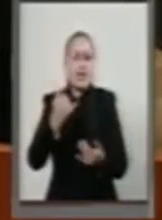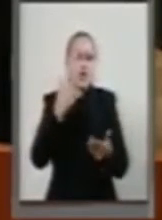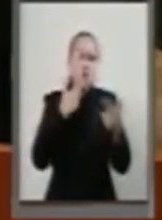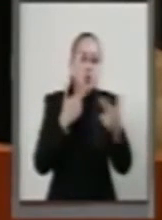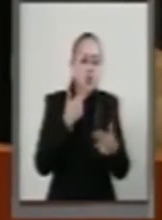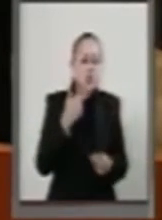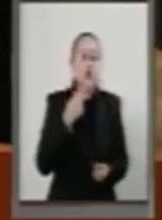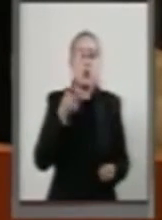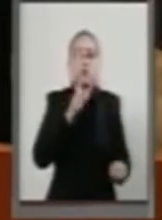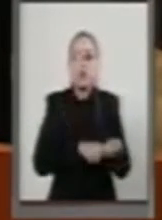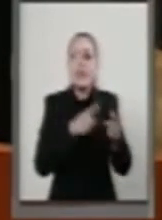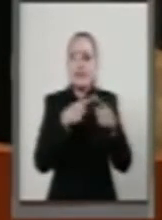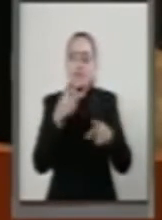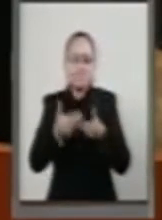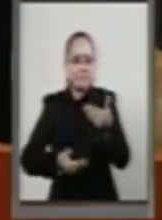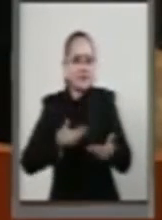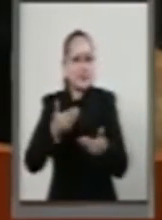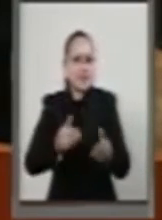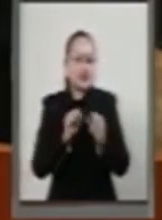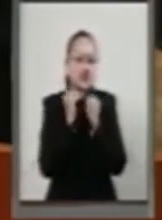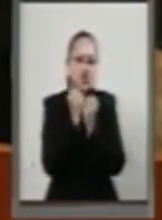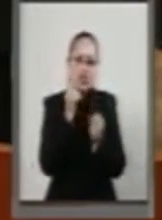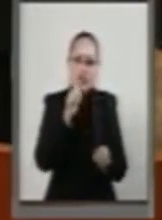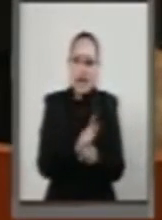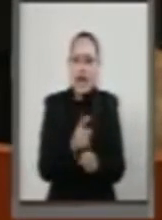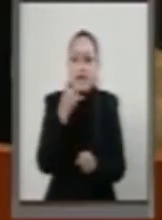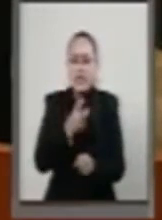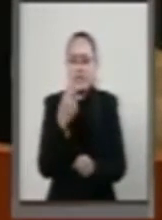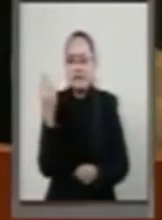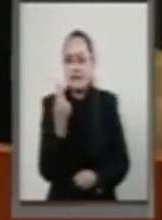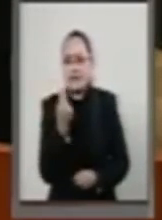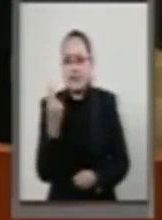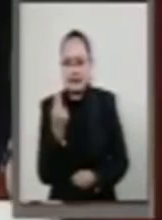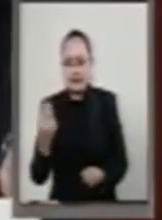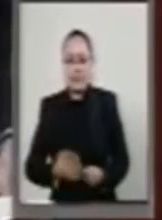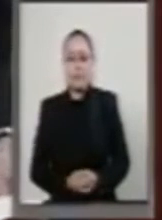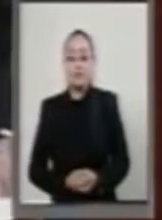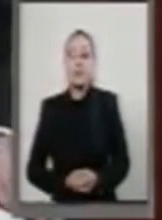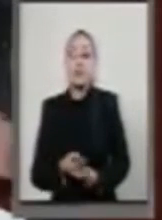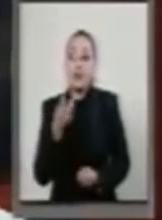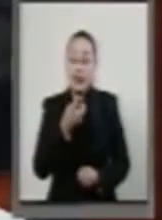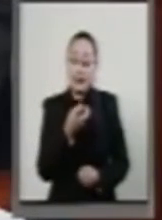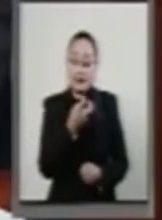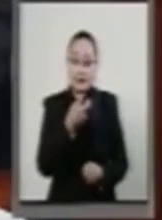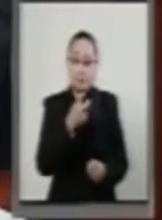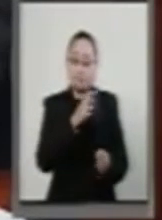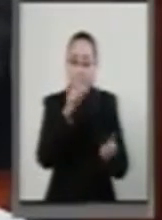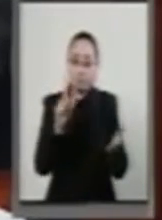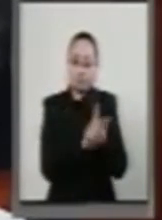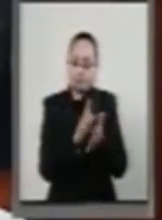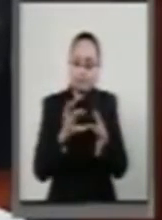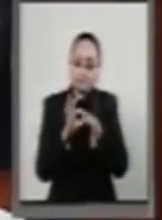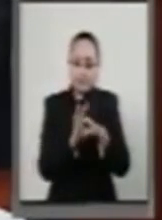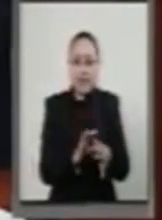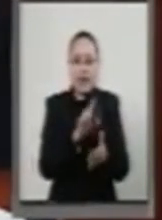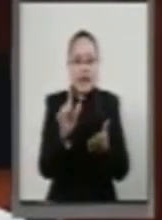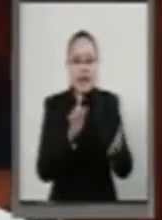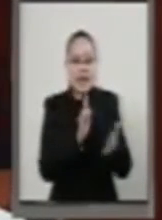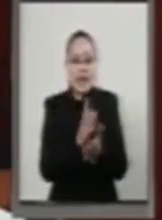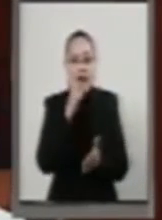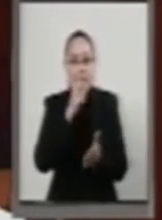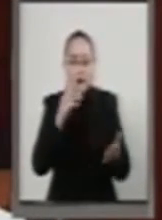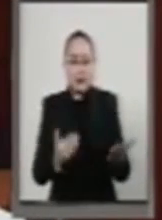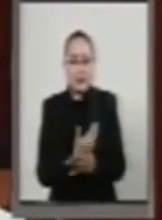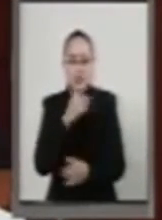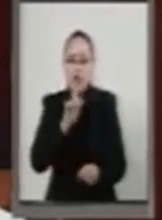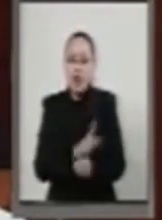de bienes y servicios socialmente necesarios. En este tenor, la Ley de Aguas Nacionales